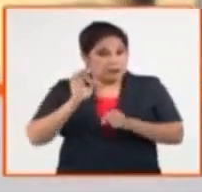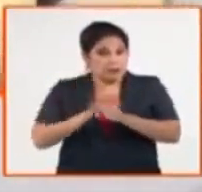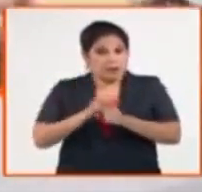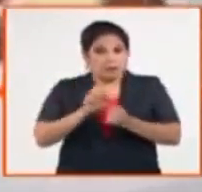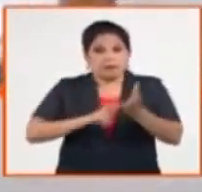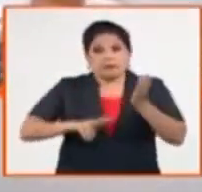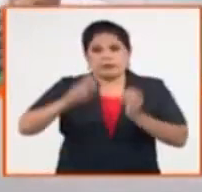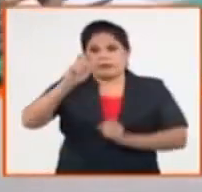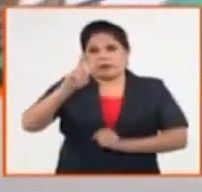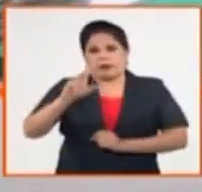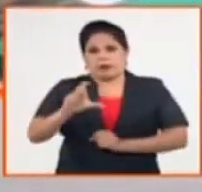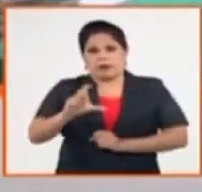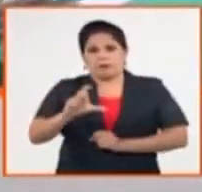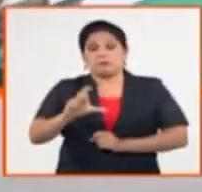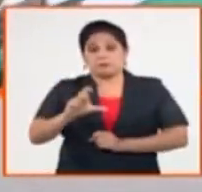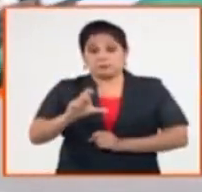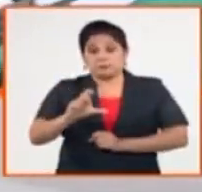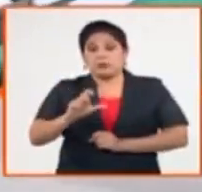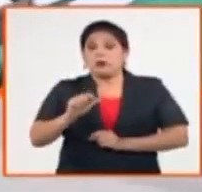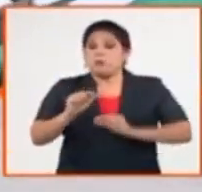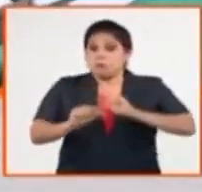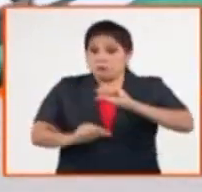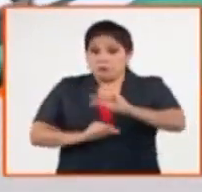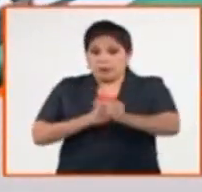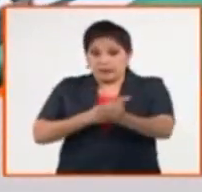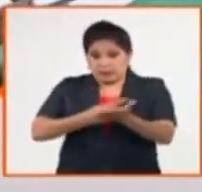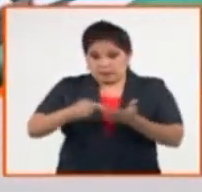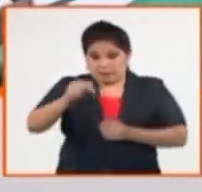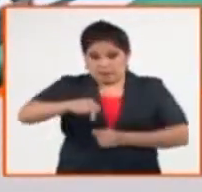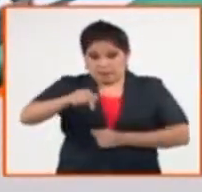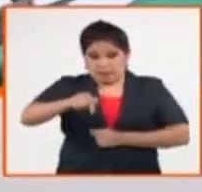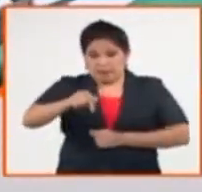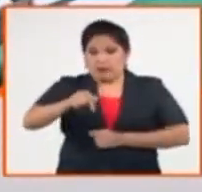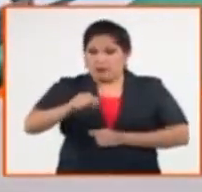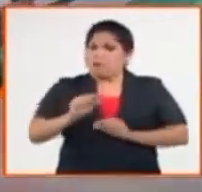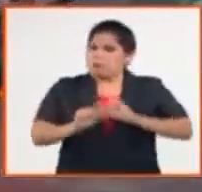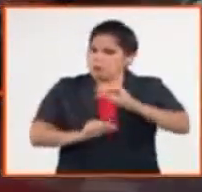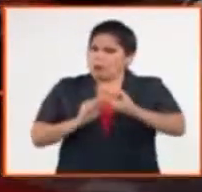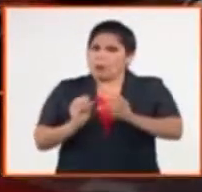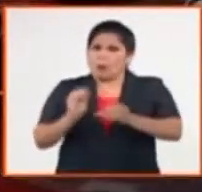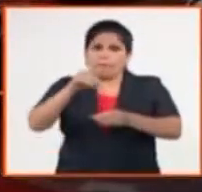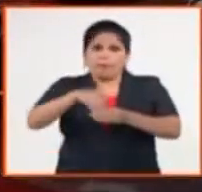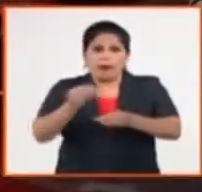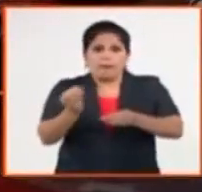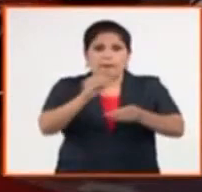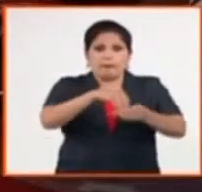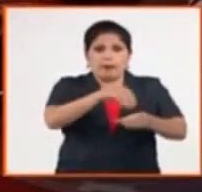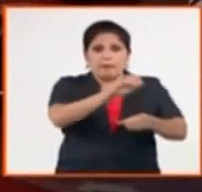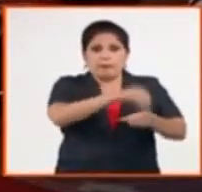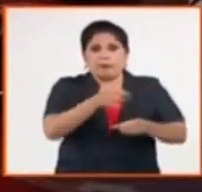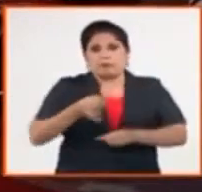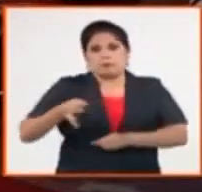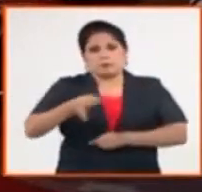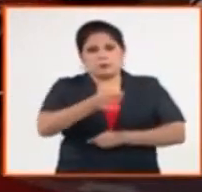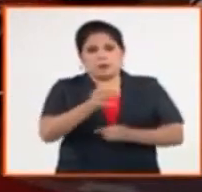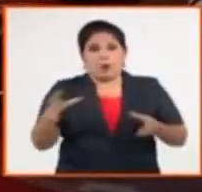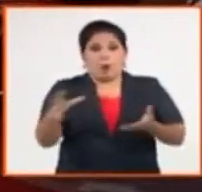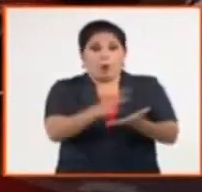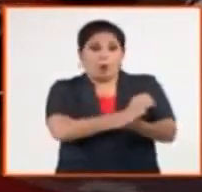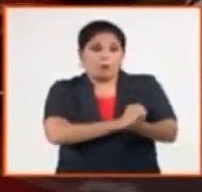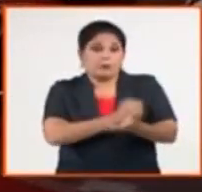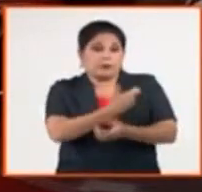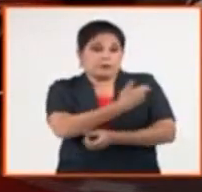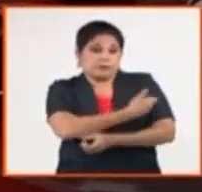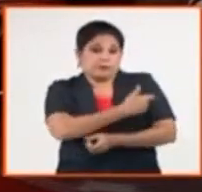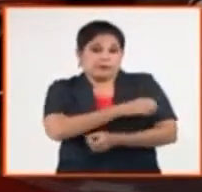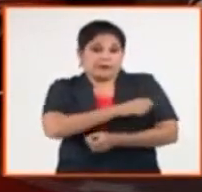Villa Clara y en el transcurso de la semana pues se irán incorporando ya los demás municipios para completar también la provincia de